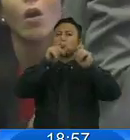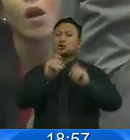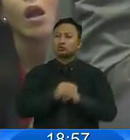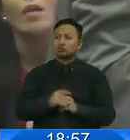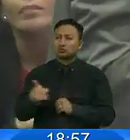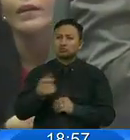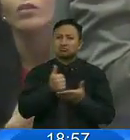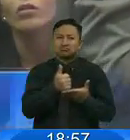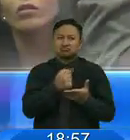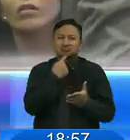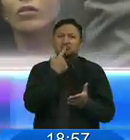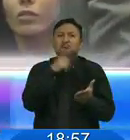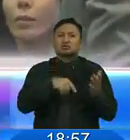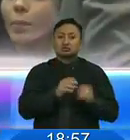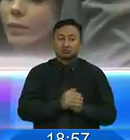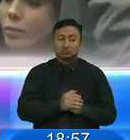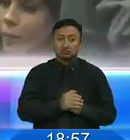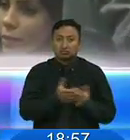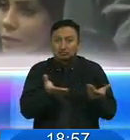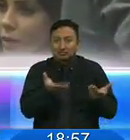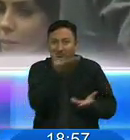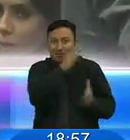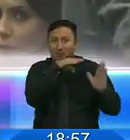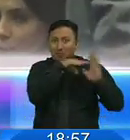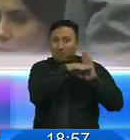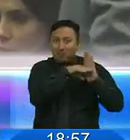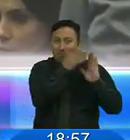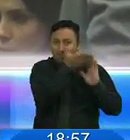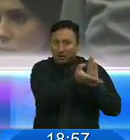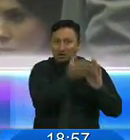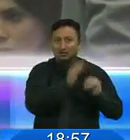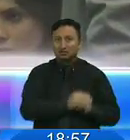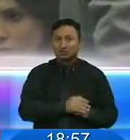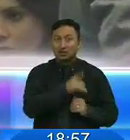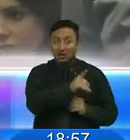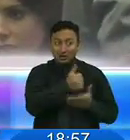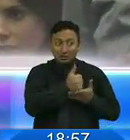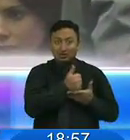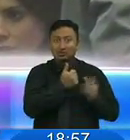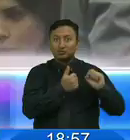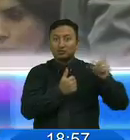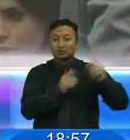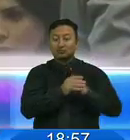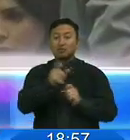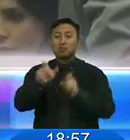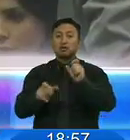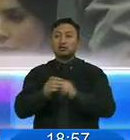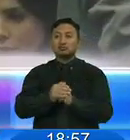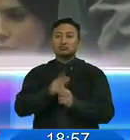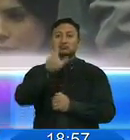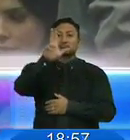beneficia? A la banca, pueblo ecuatoriano, y se perjudica alrededor de